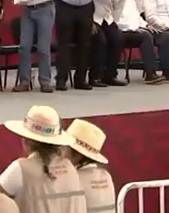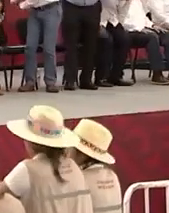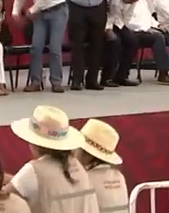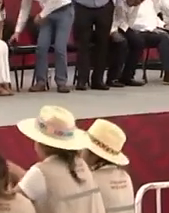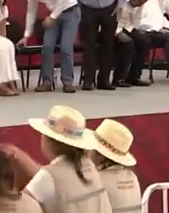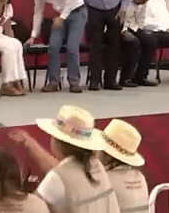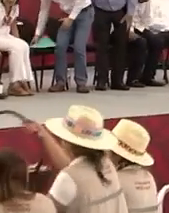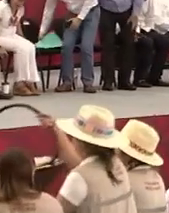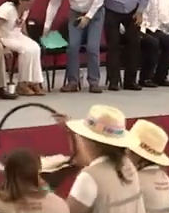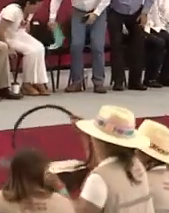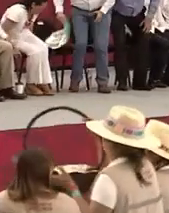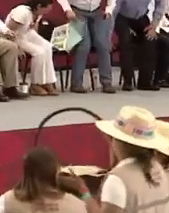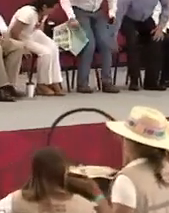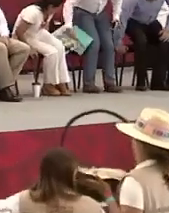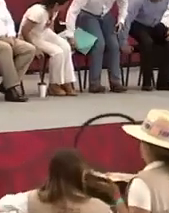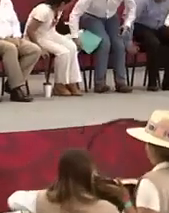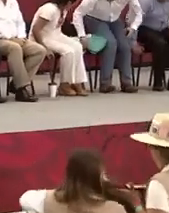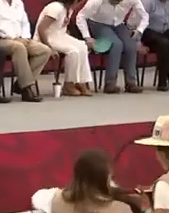García Jiménez.